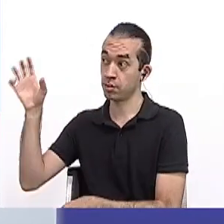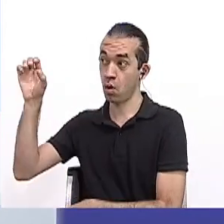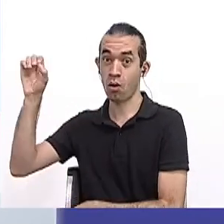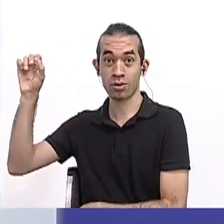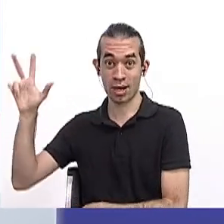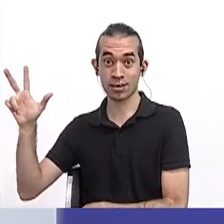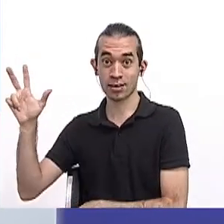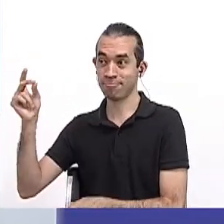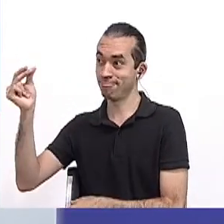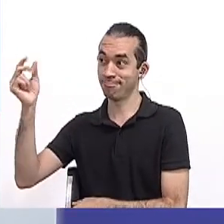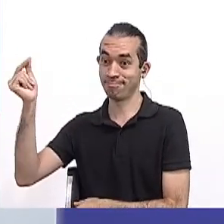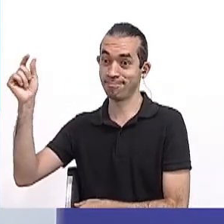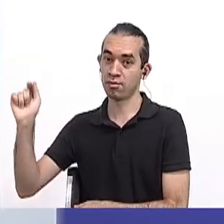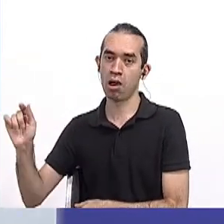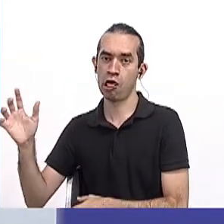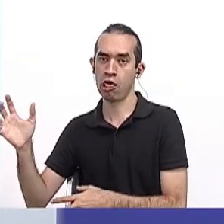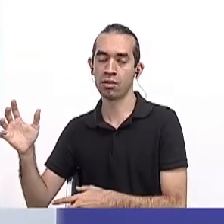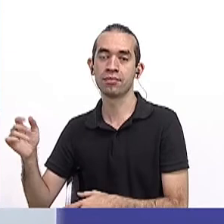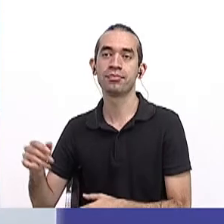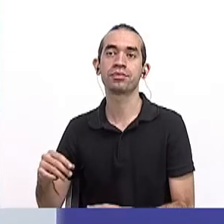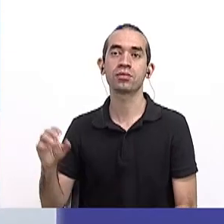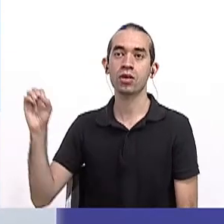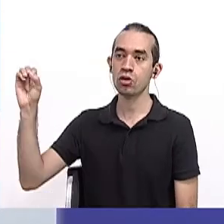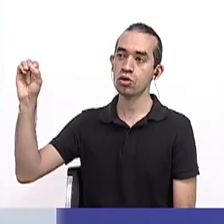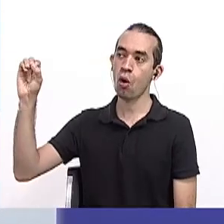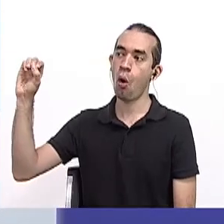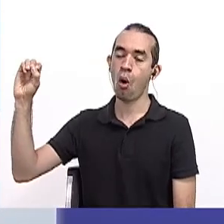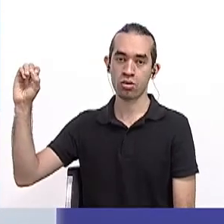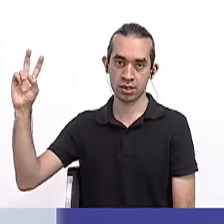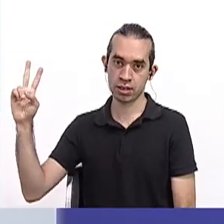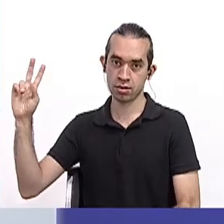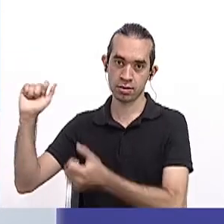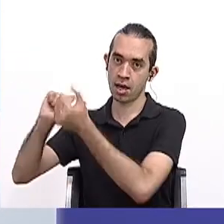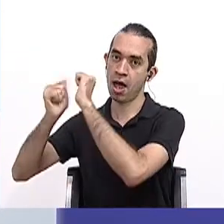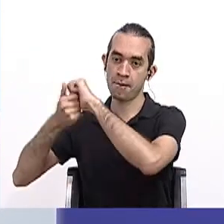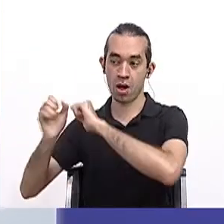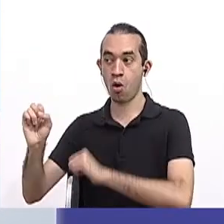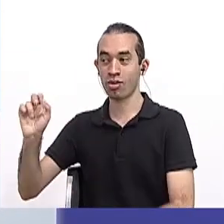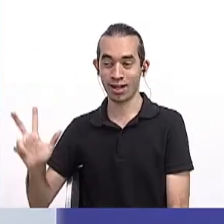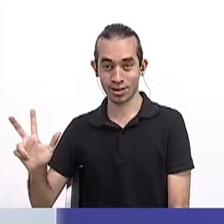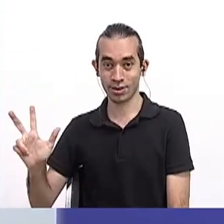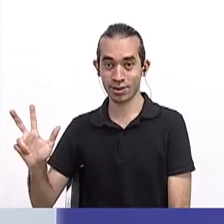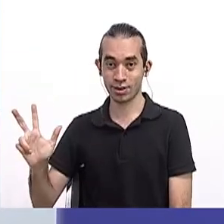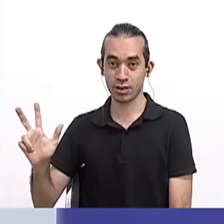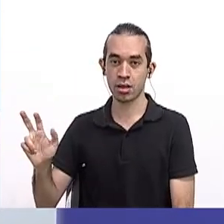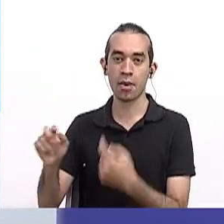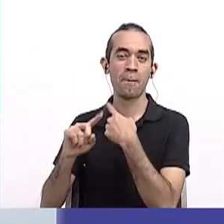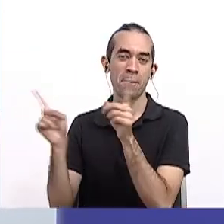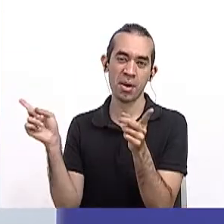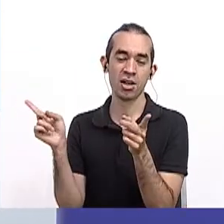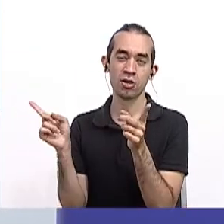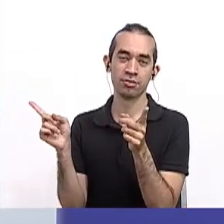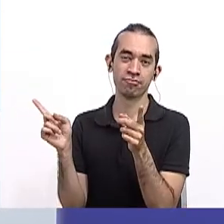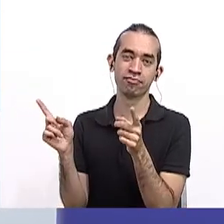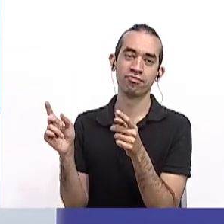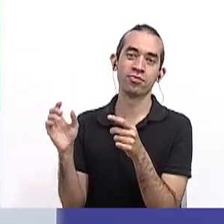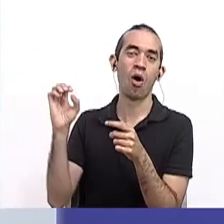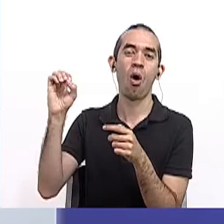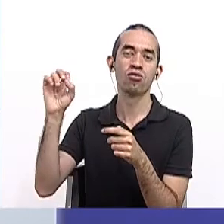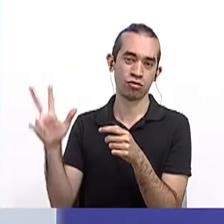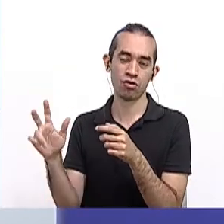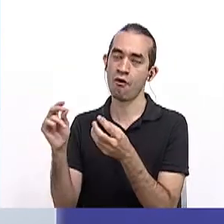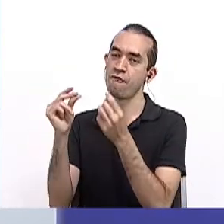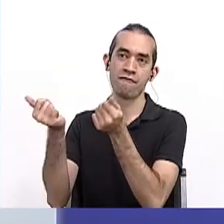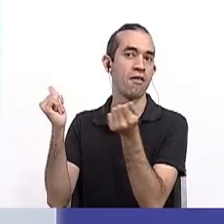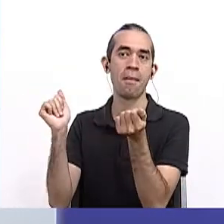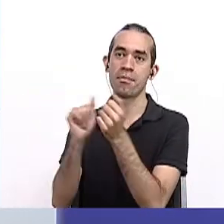llega. Entonces, el oxígeno se combina, forma el ozono. Sin embargo, este ozono rápidamente